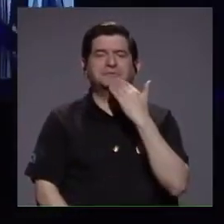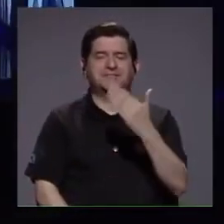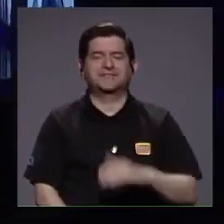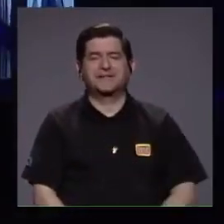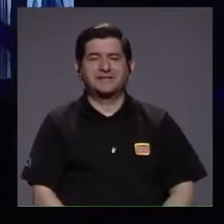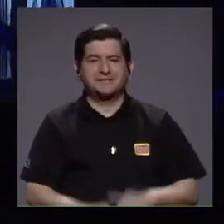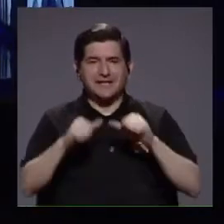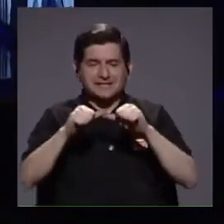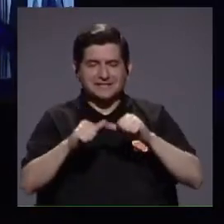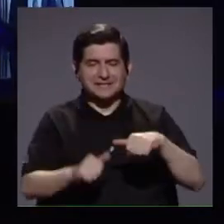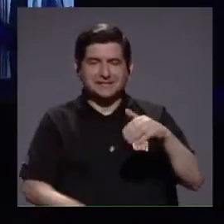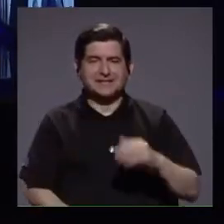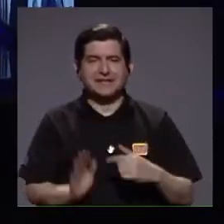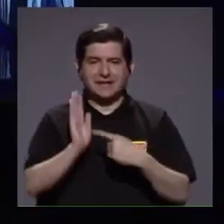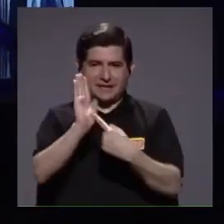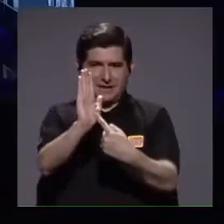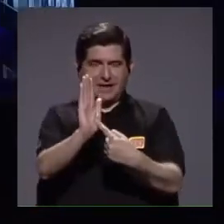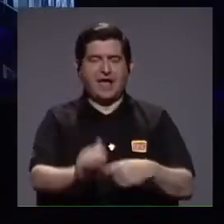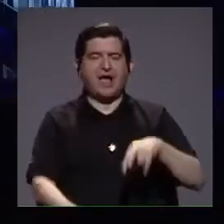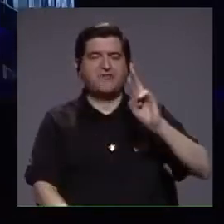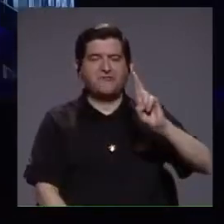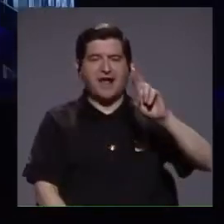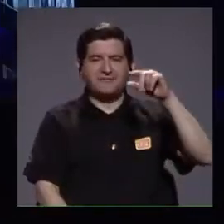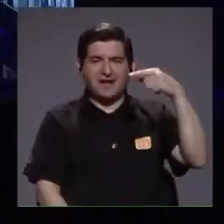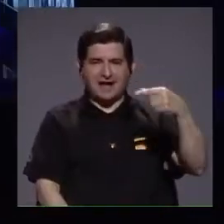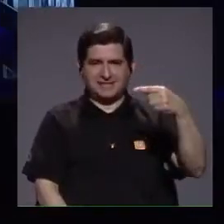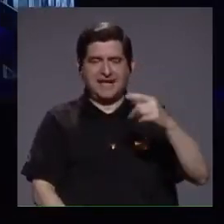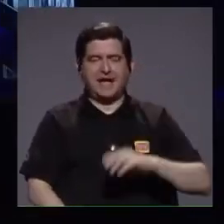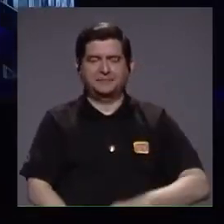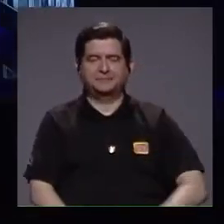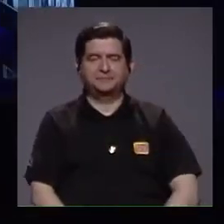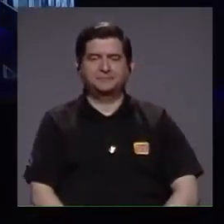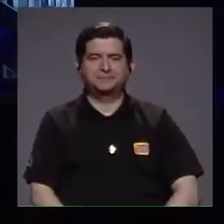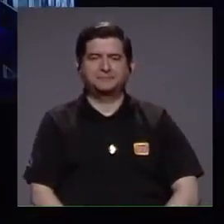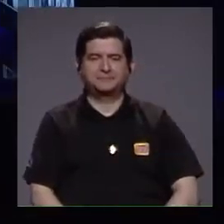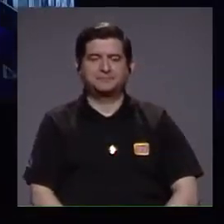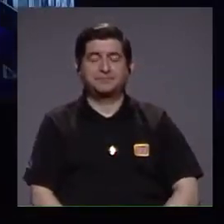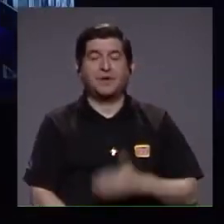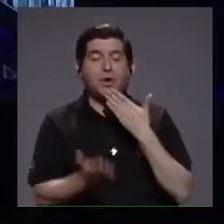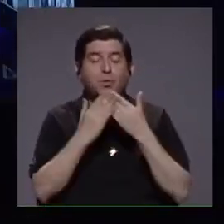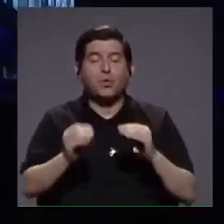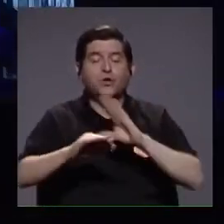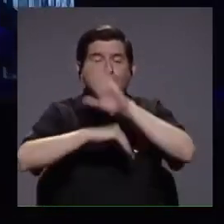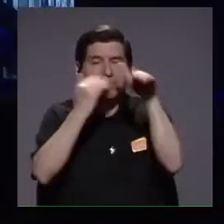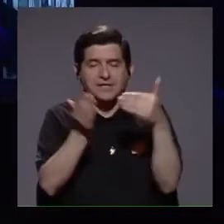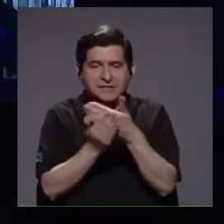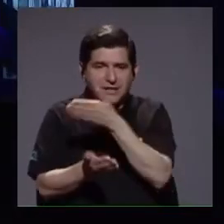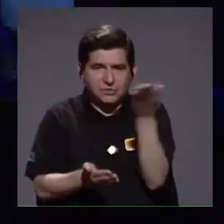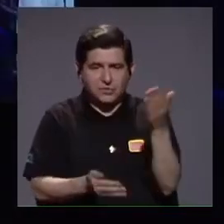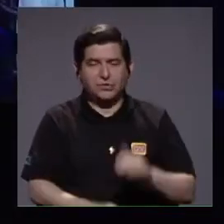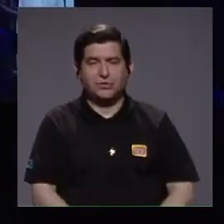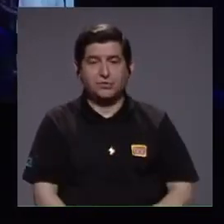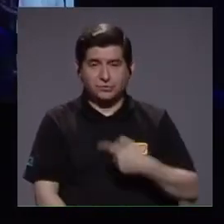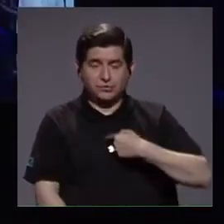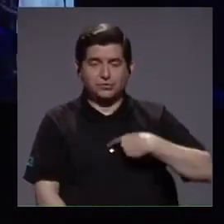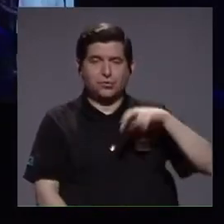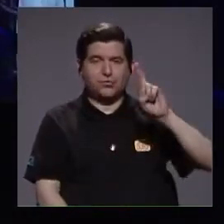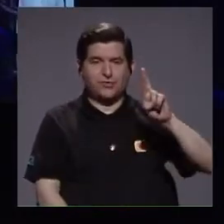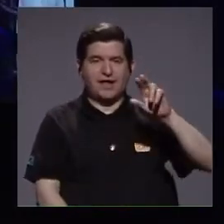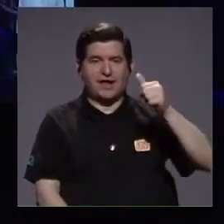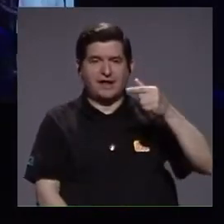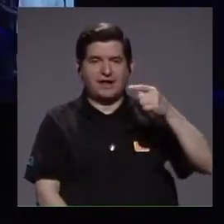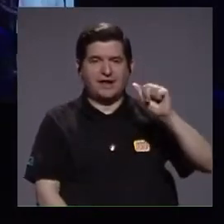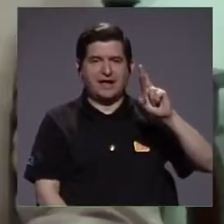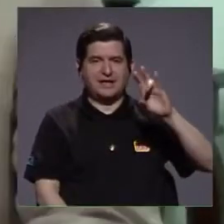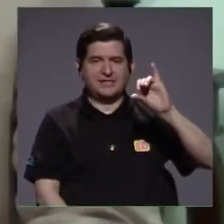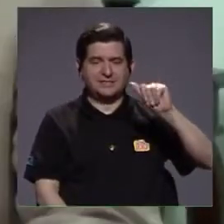Muchas gracias. Continuamos con la presentación del señor Ralph García. Sí, buenos días a todos y todas. Bueno, yo soy